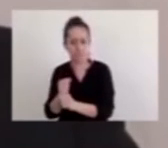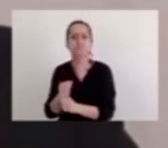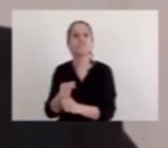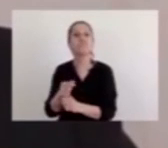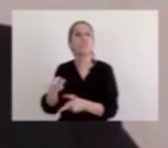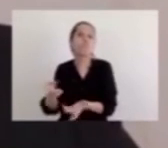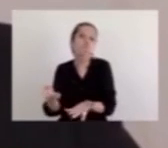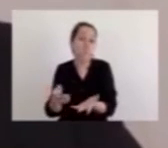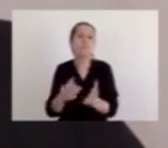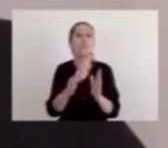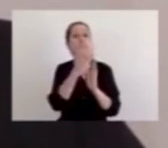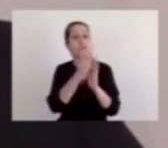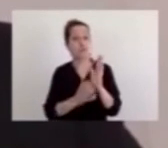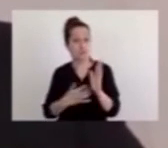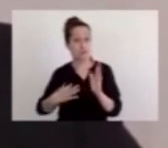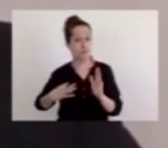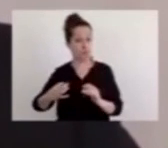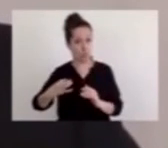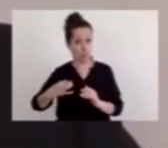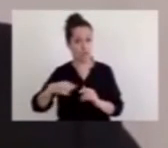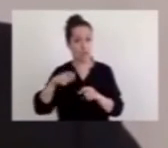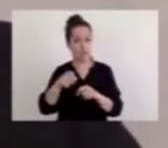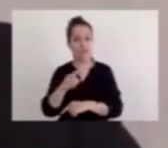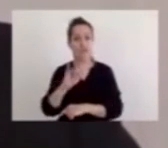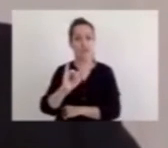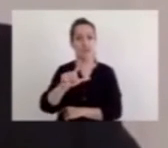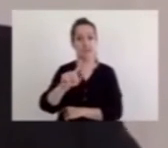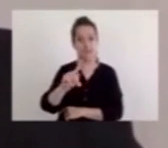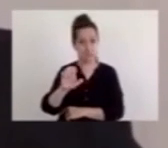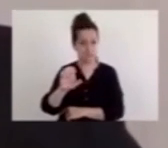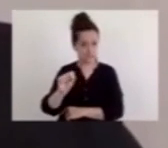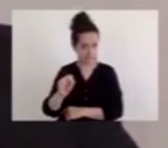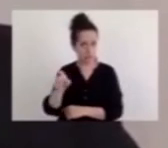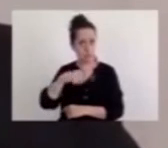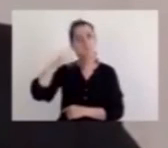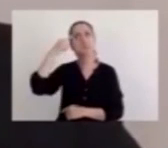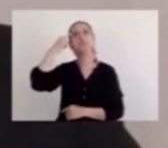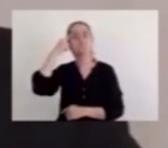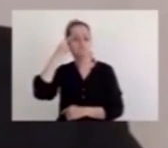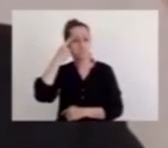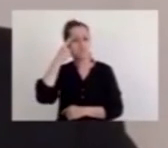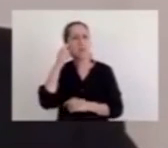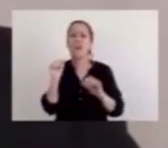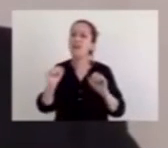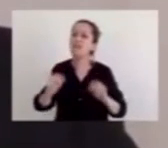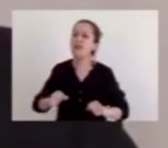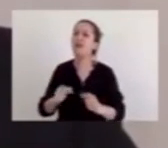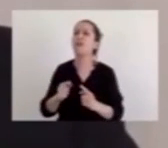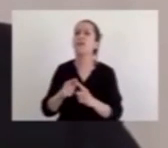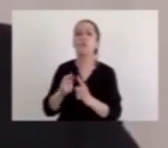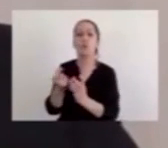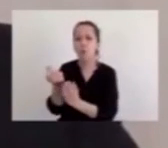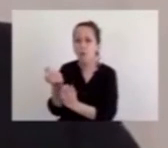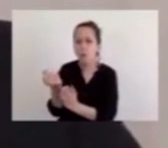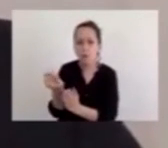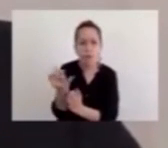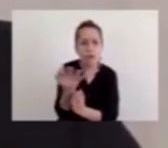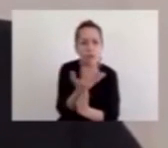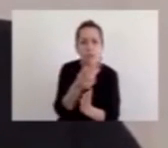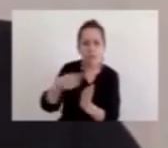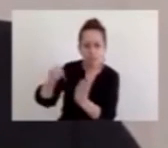con el pes hemos propuesto un inventario de las capacidades regionales